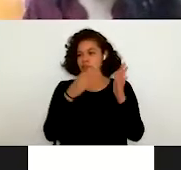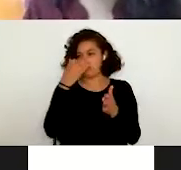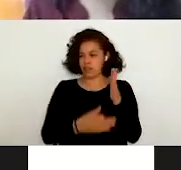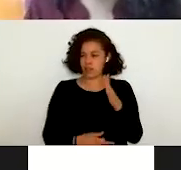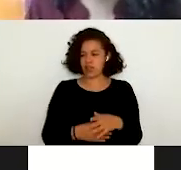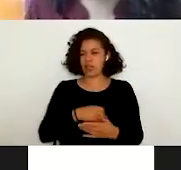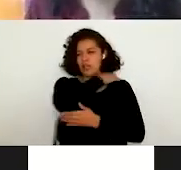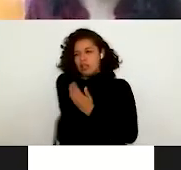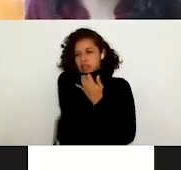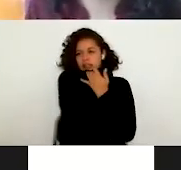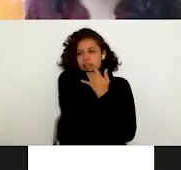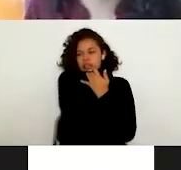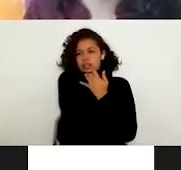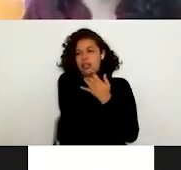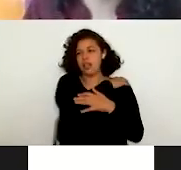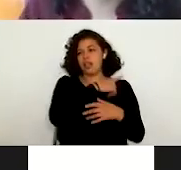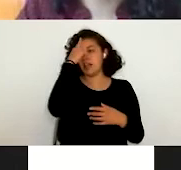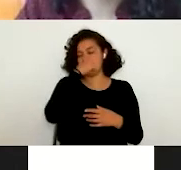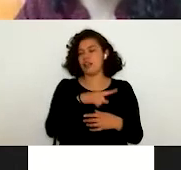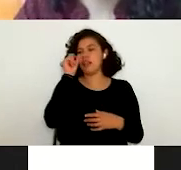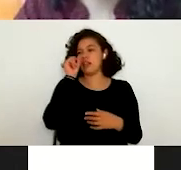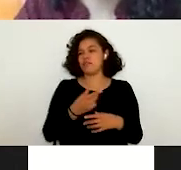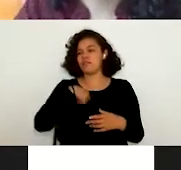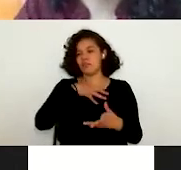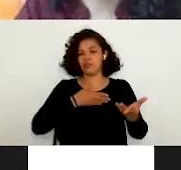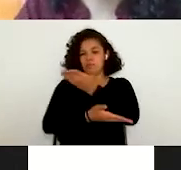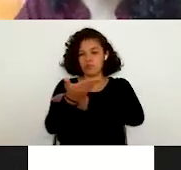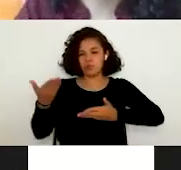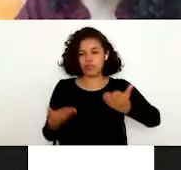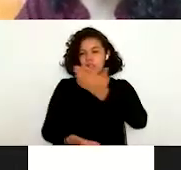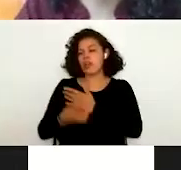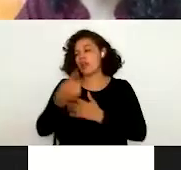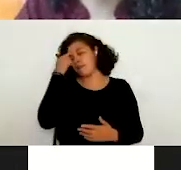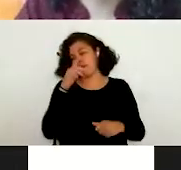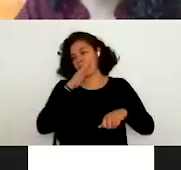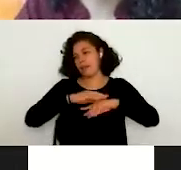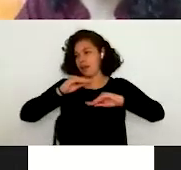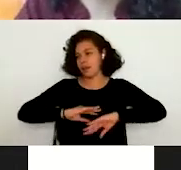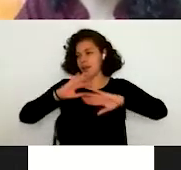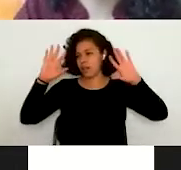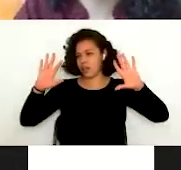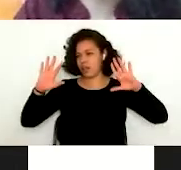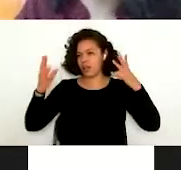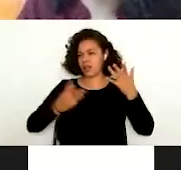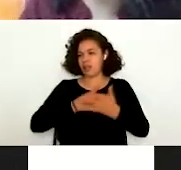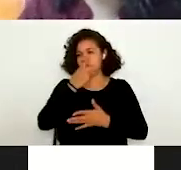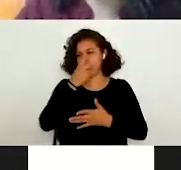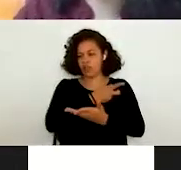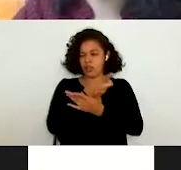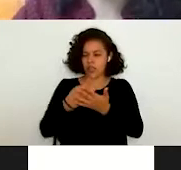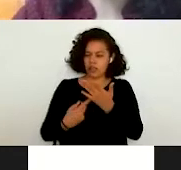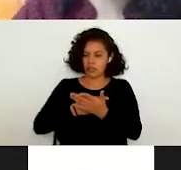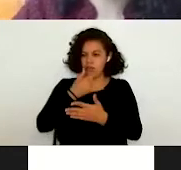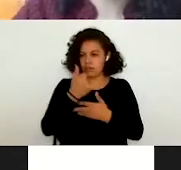como retroalimentarnos entre nosotros y tener un poco más claro esta parte del diseño de